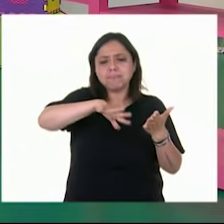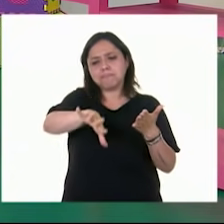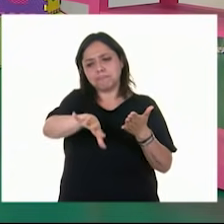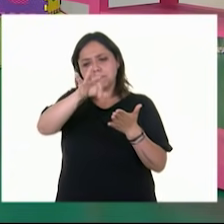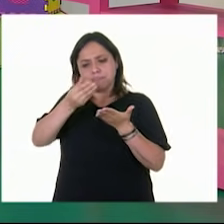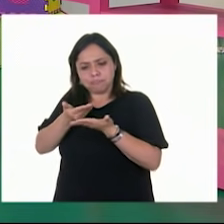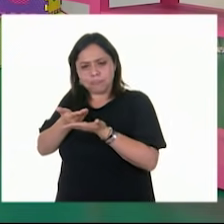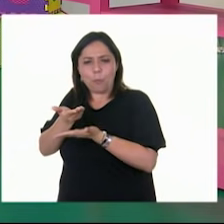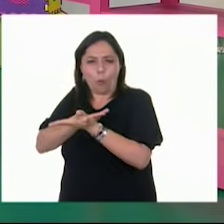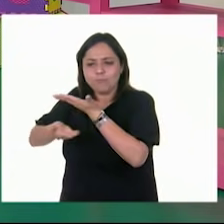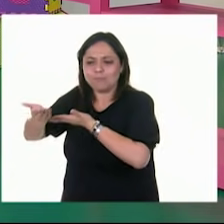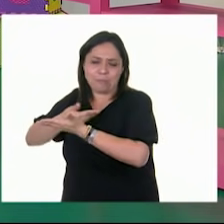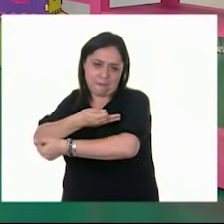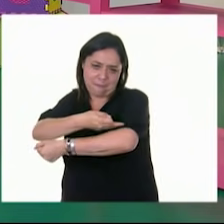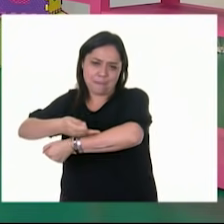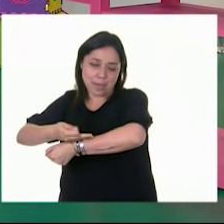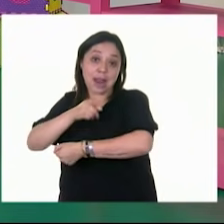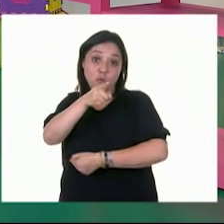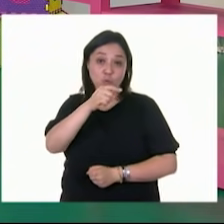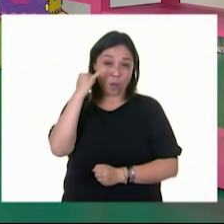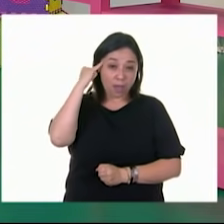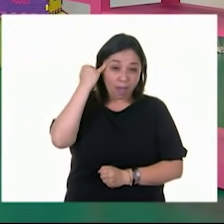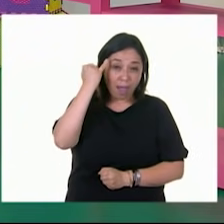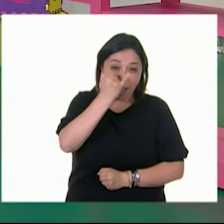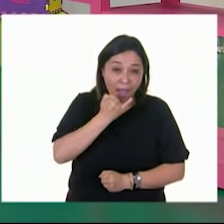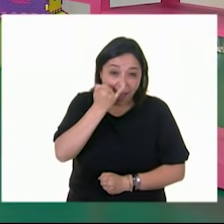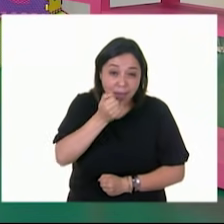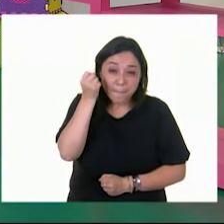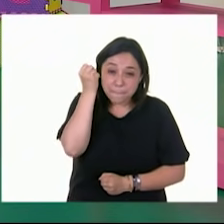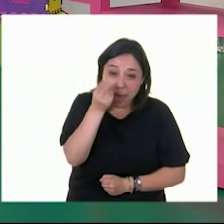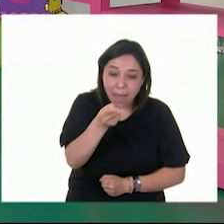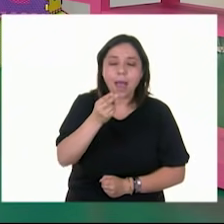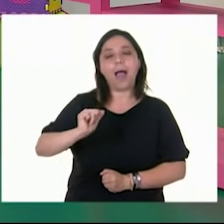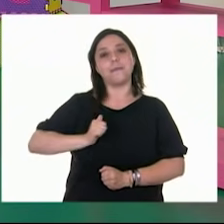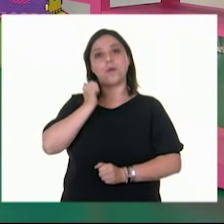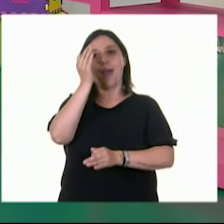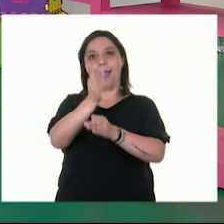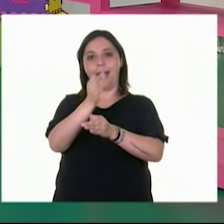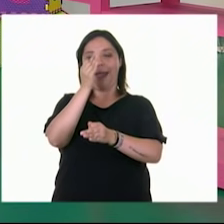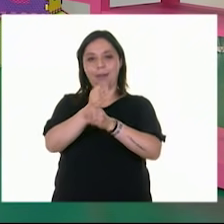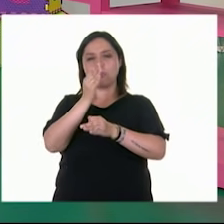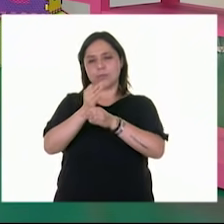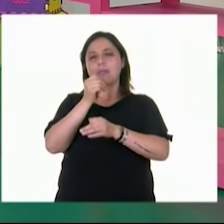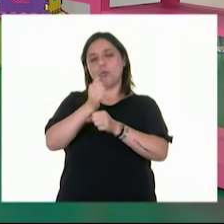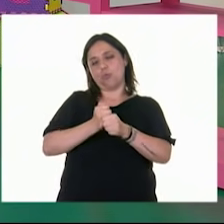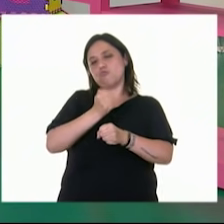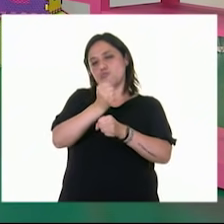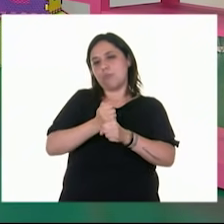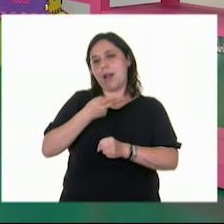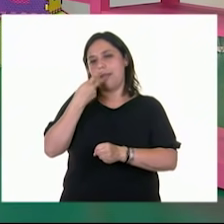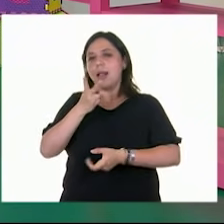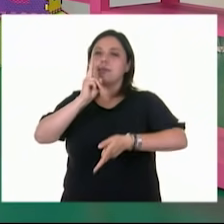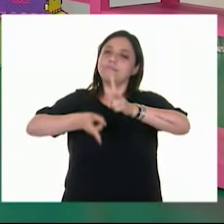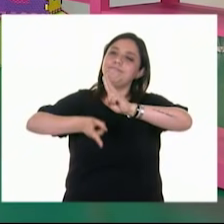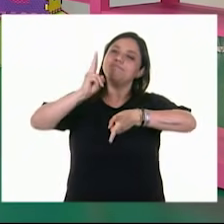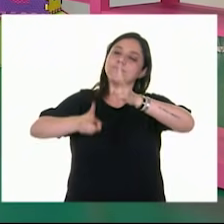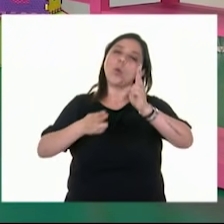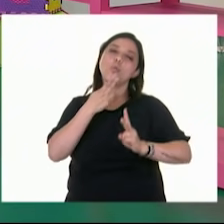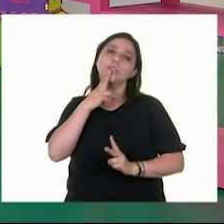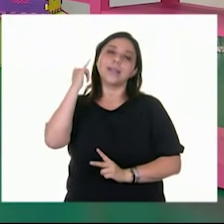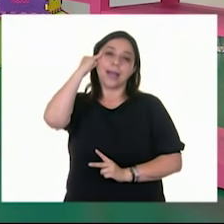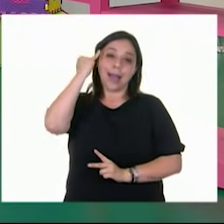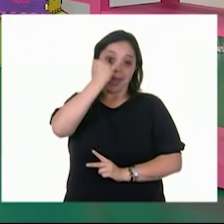de hoy con tu familia. Si tienes la fortuna de hablar una lengua indígena, aprovecha también este momento para practicarla y platica con tu familia en tu lengua